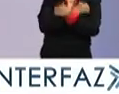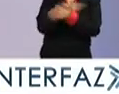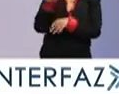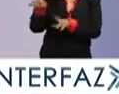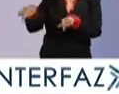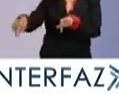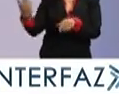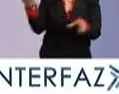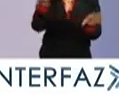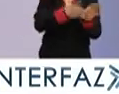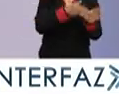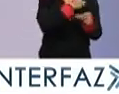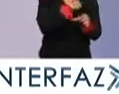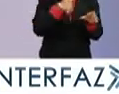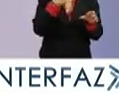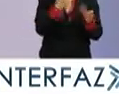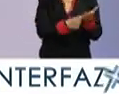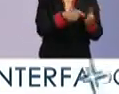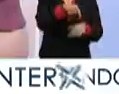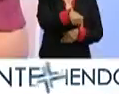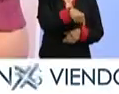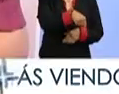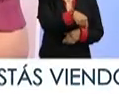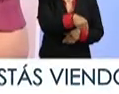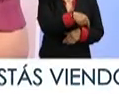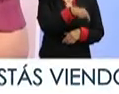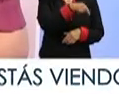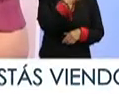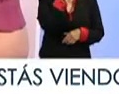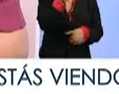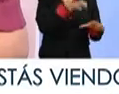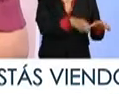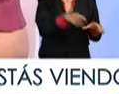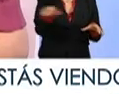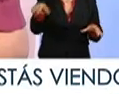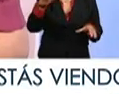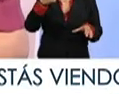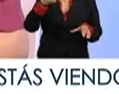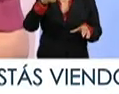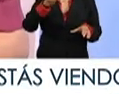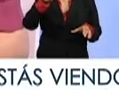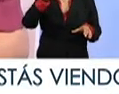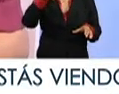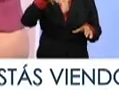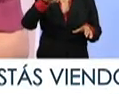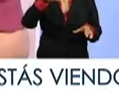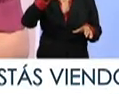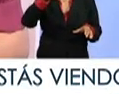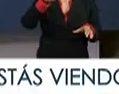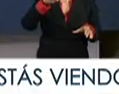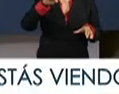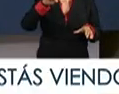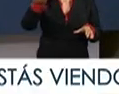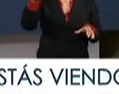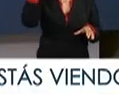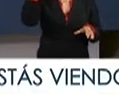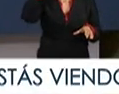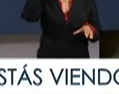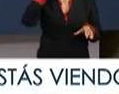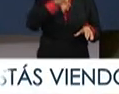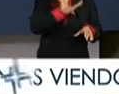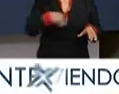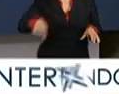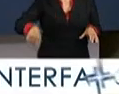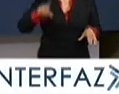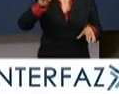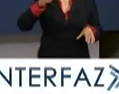Pública, es académico de número, lo es también Gustavo Lomelín, que incluso fue director general